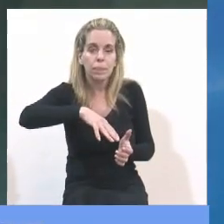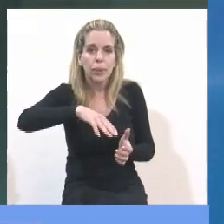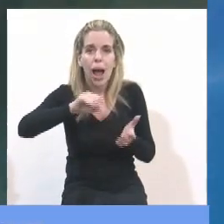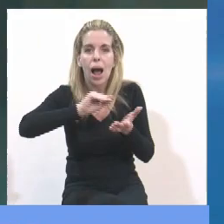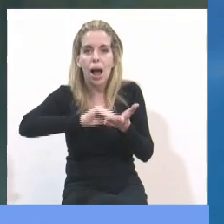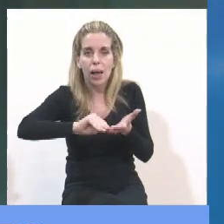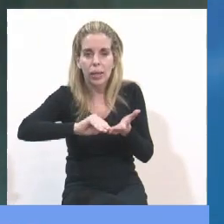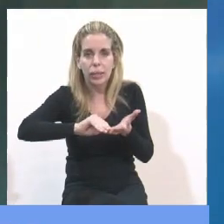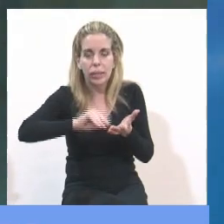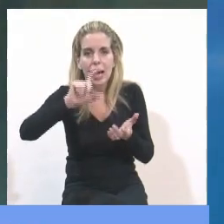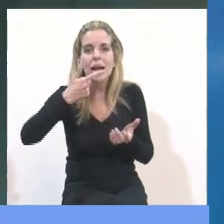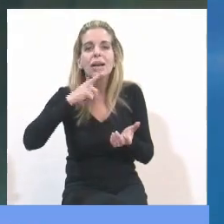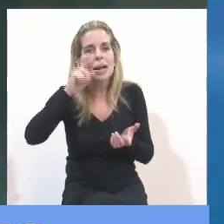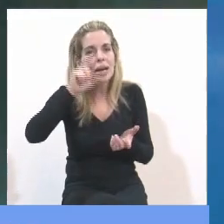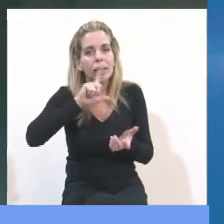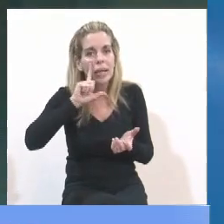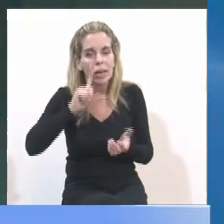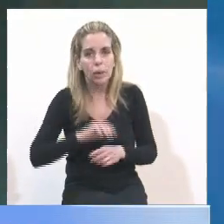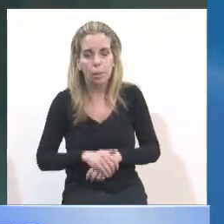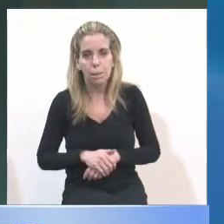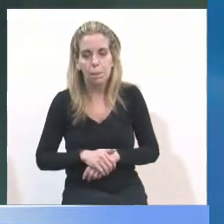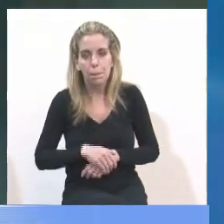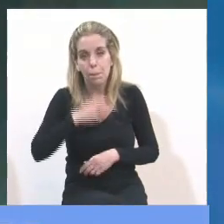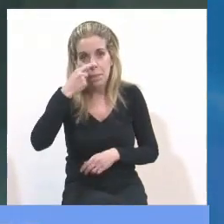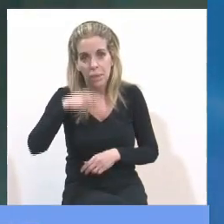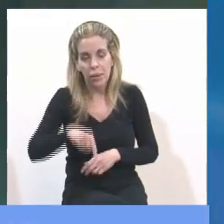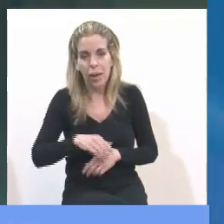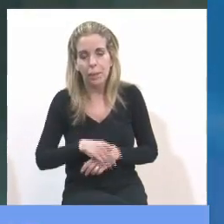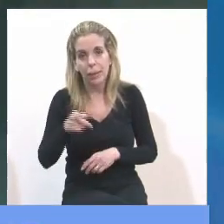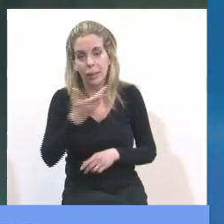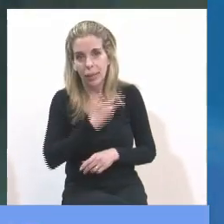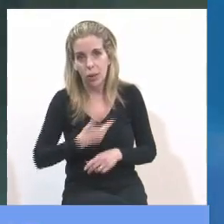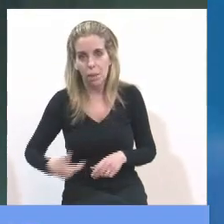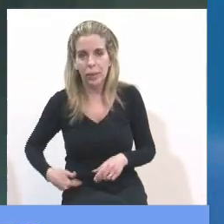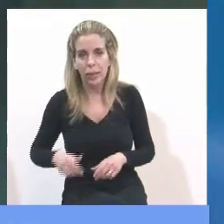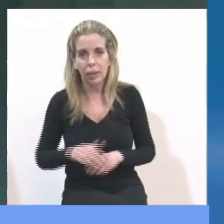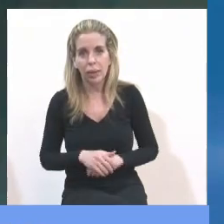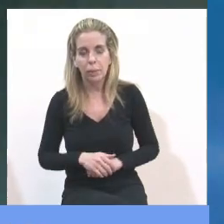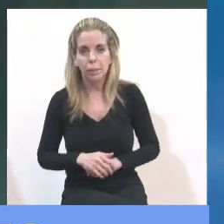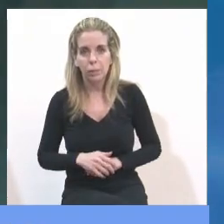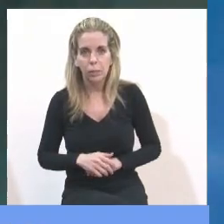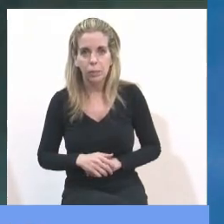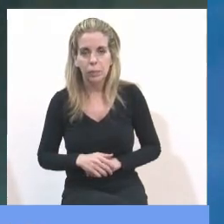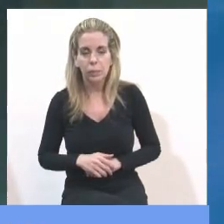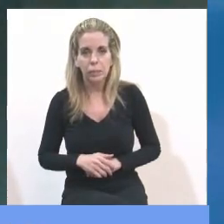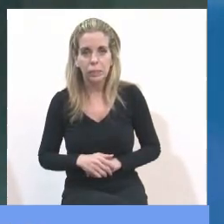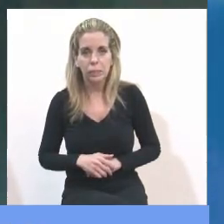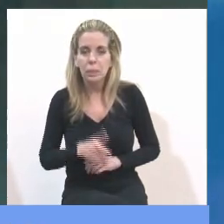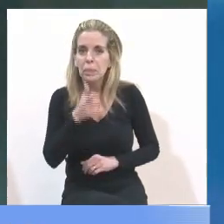doctor Germán Andrés Castelli. Finalmente, señora Presidenta, creo